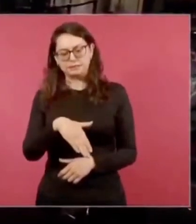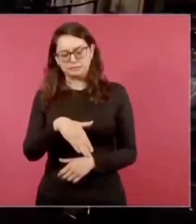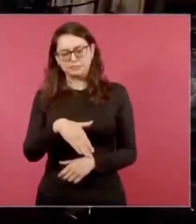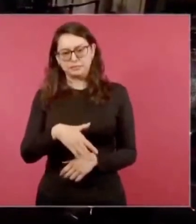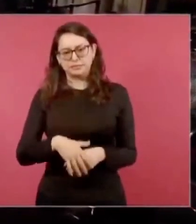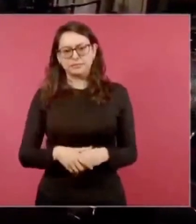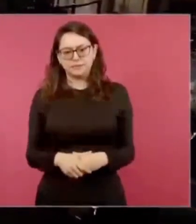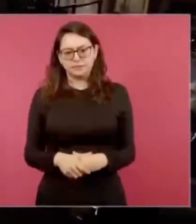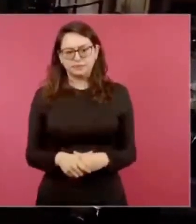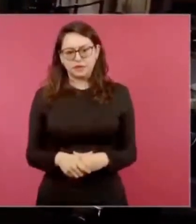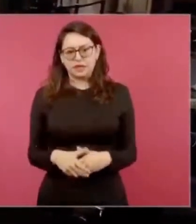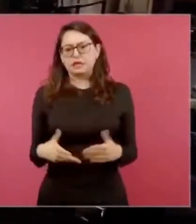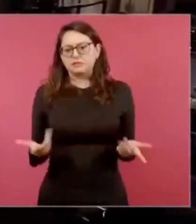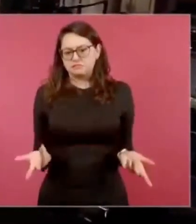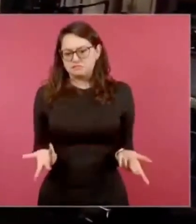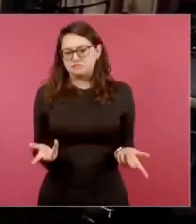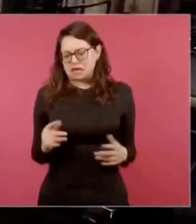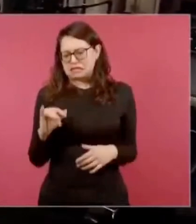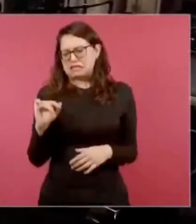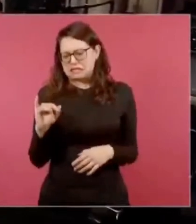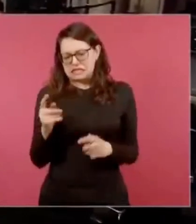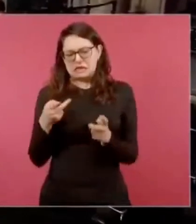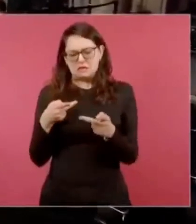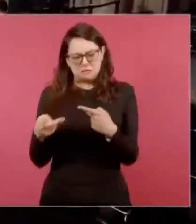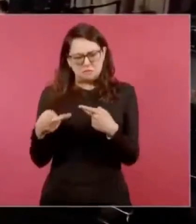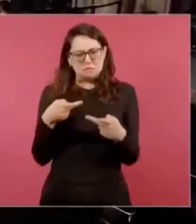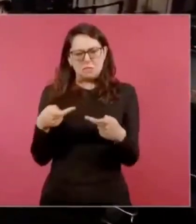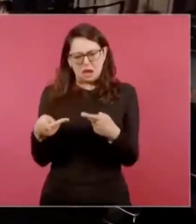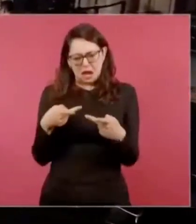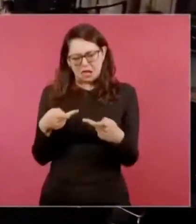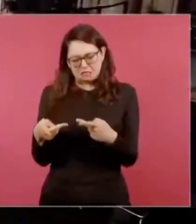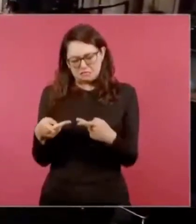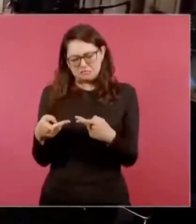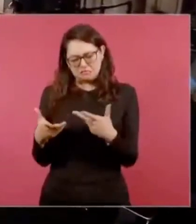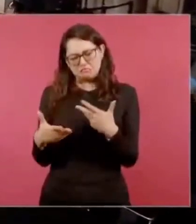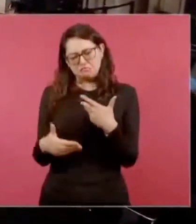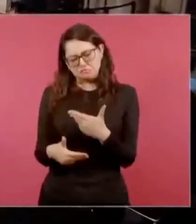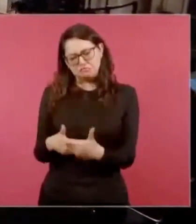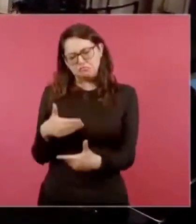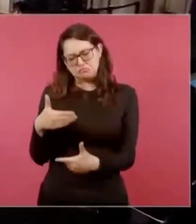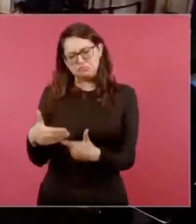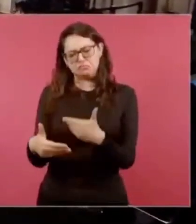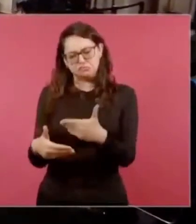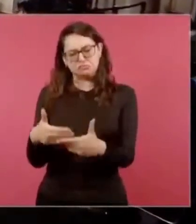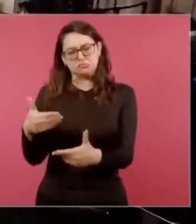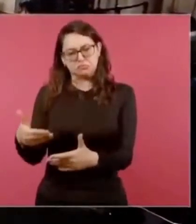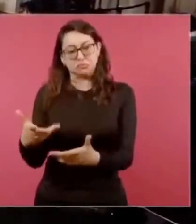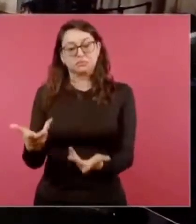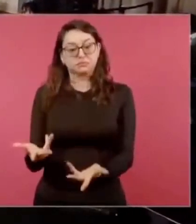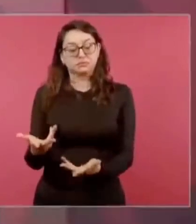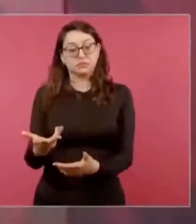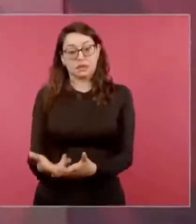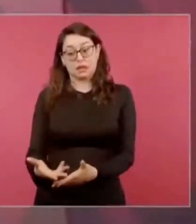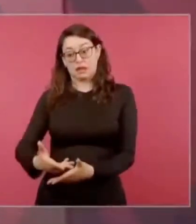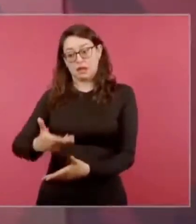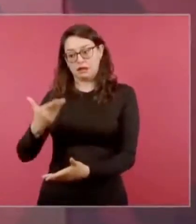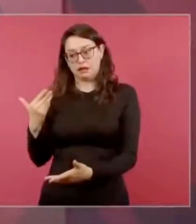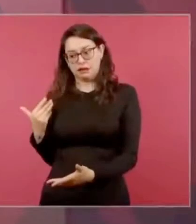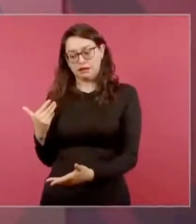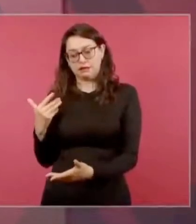resolver el asunto agrario para cumplir lo que se estableció en el Plan de San